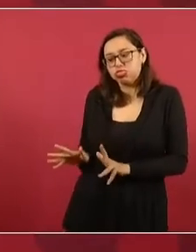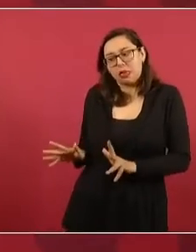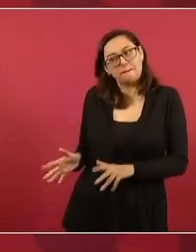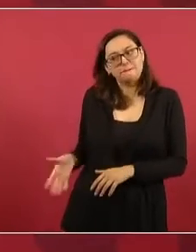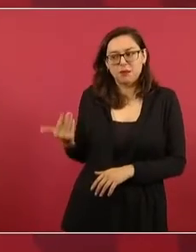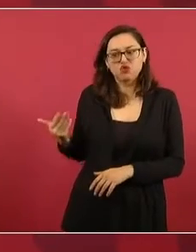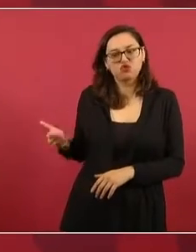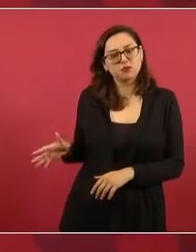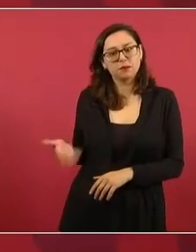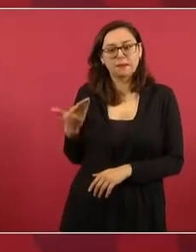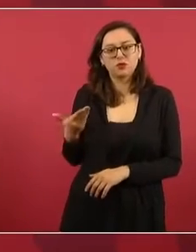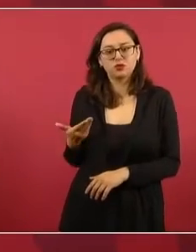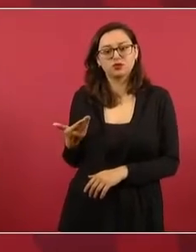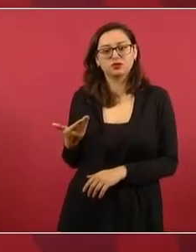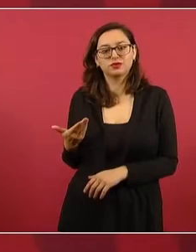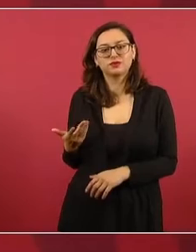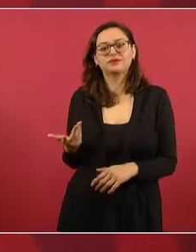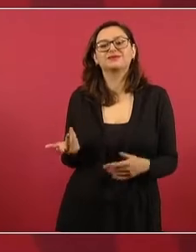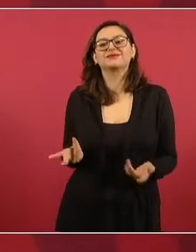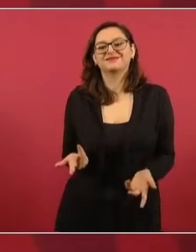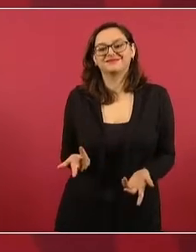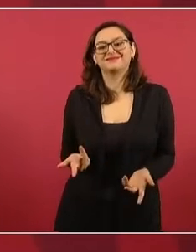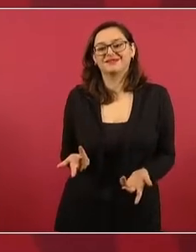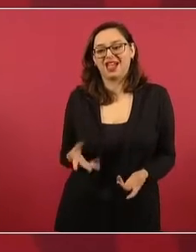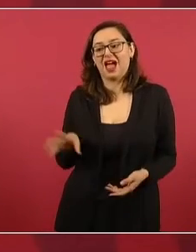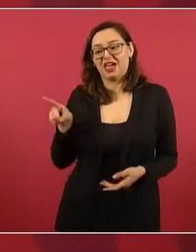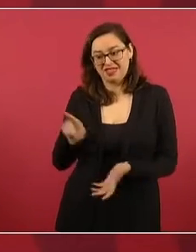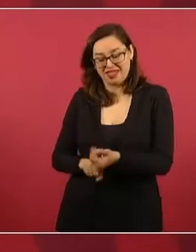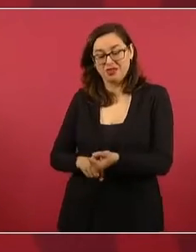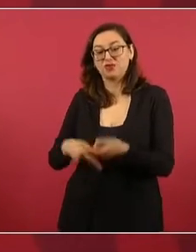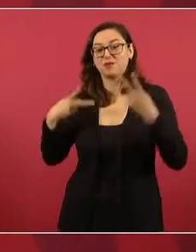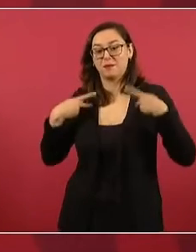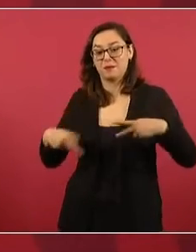y hay tráfico de personas